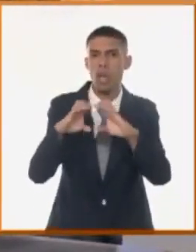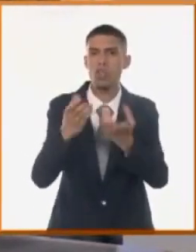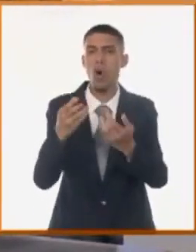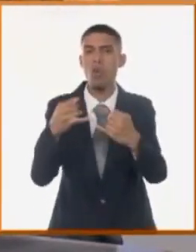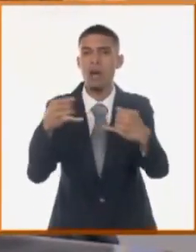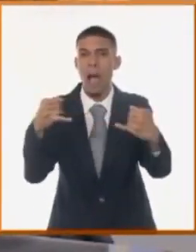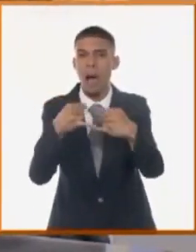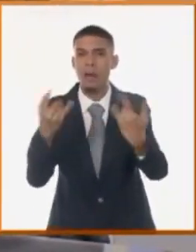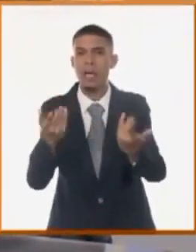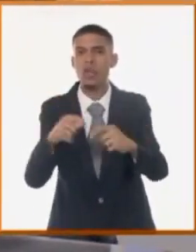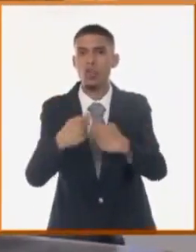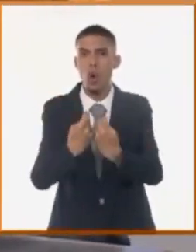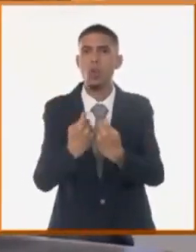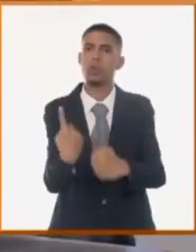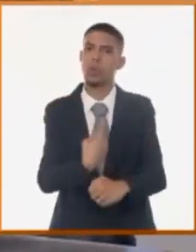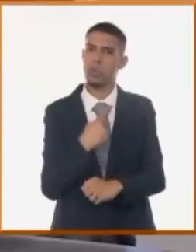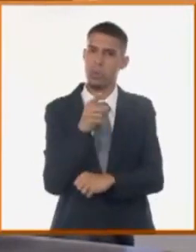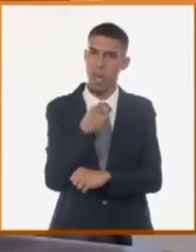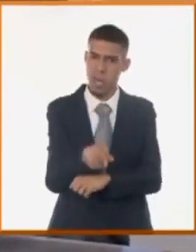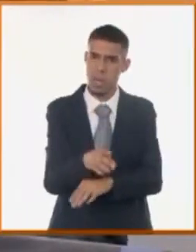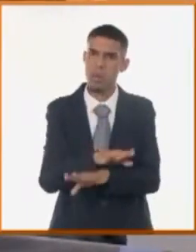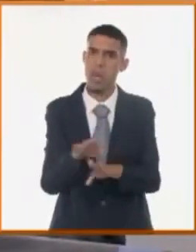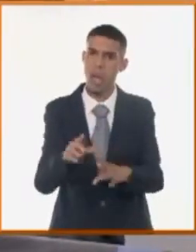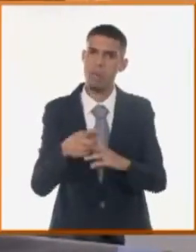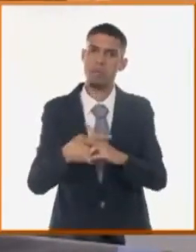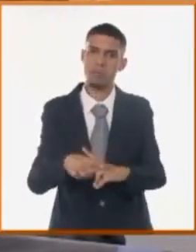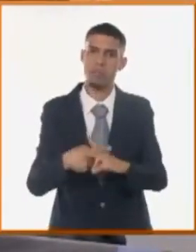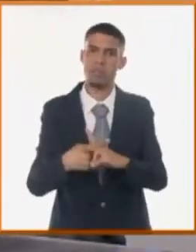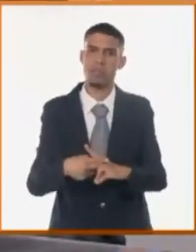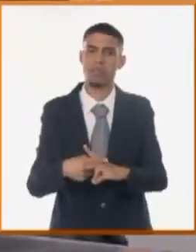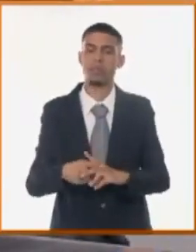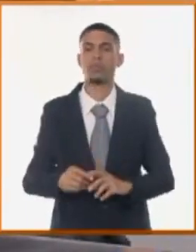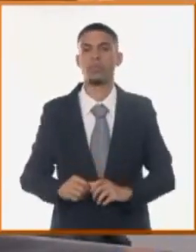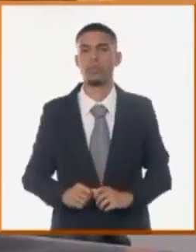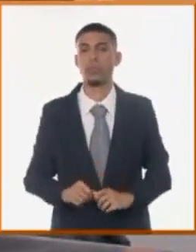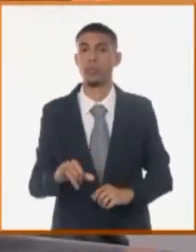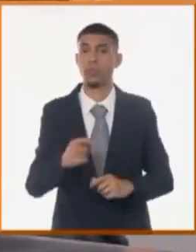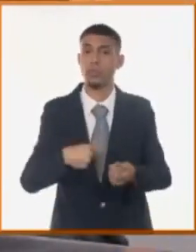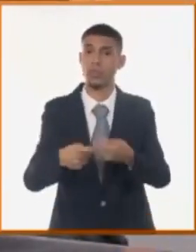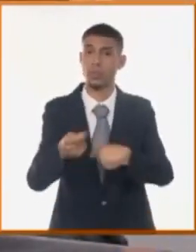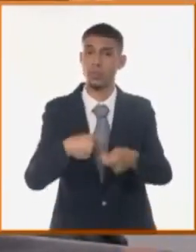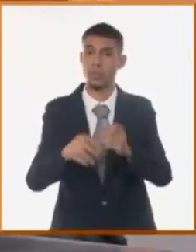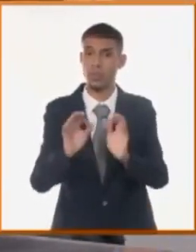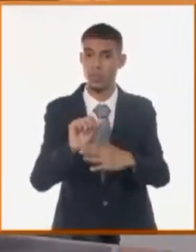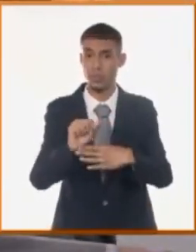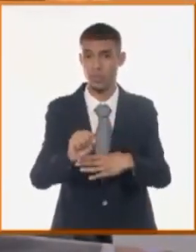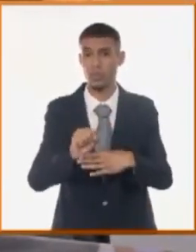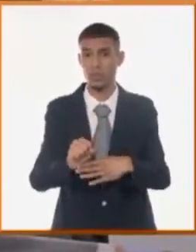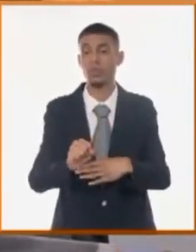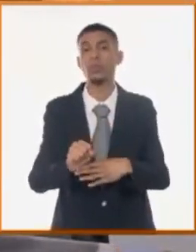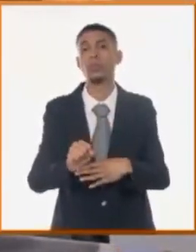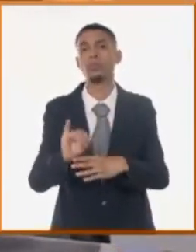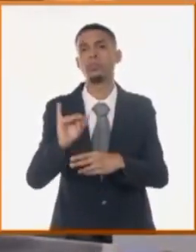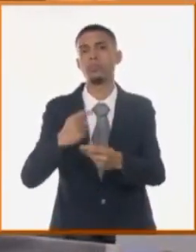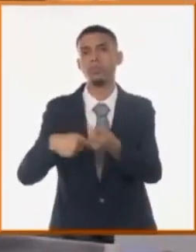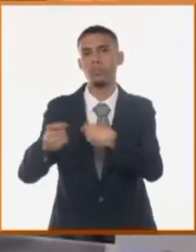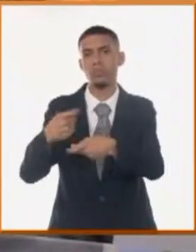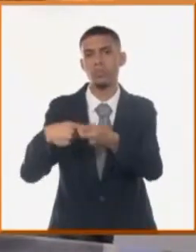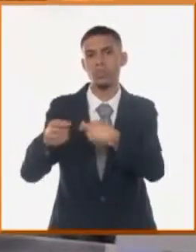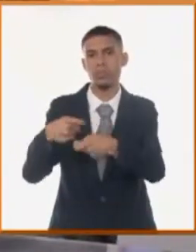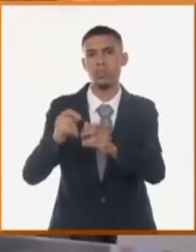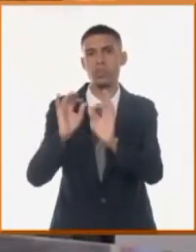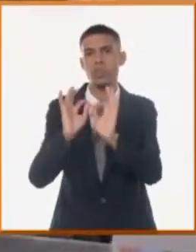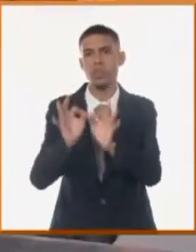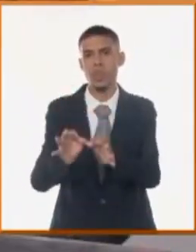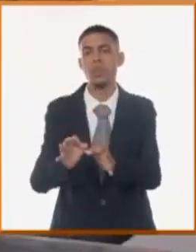se logra una sinergia bastante interesante, incluso para la comercialización de los mismos servicios, para la importación de